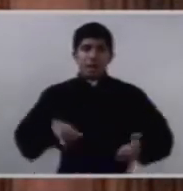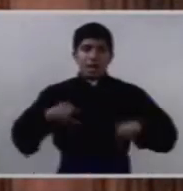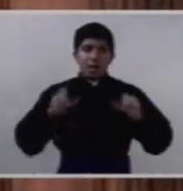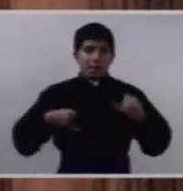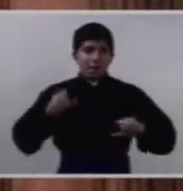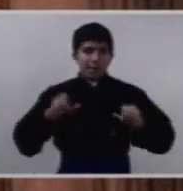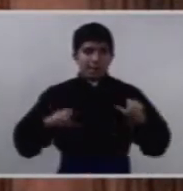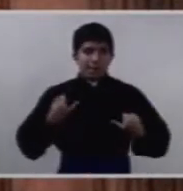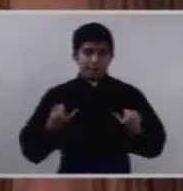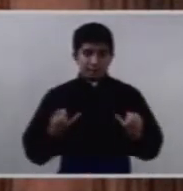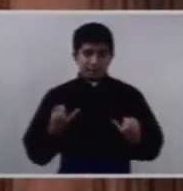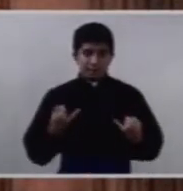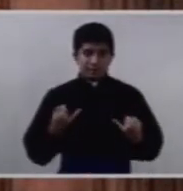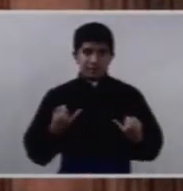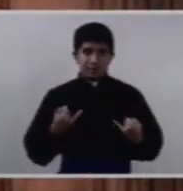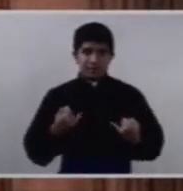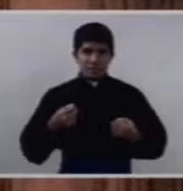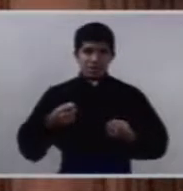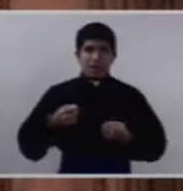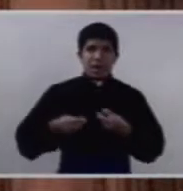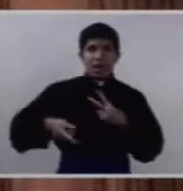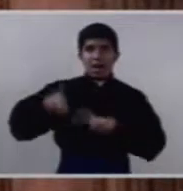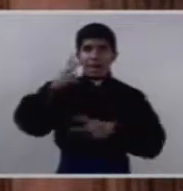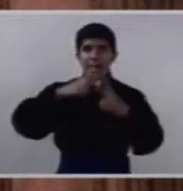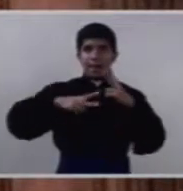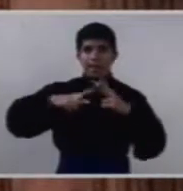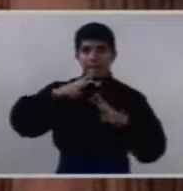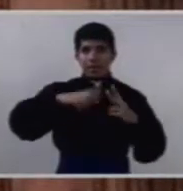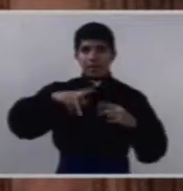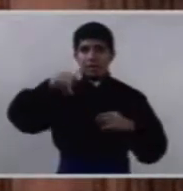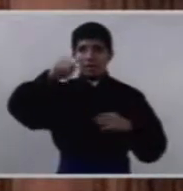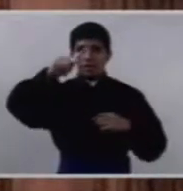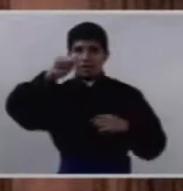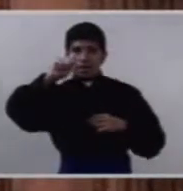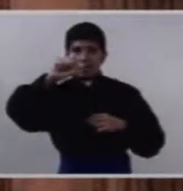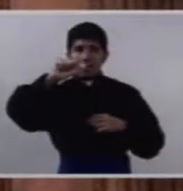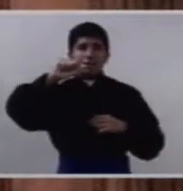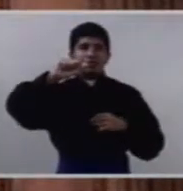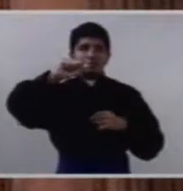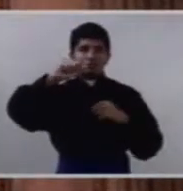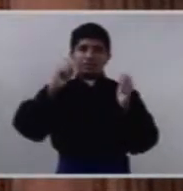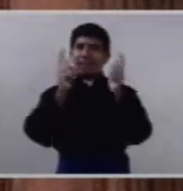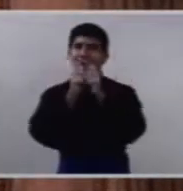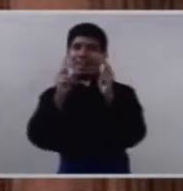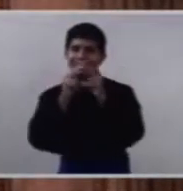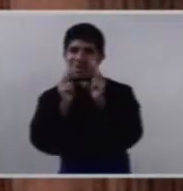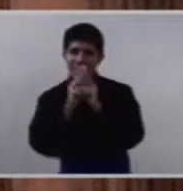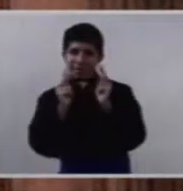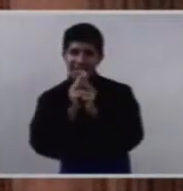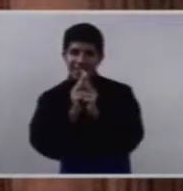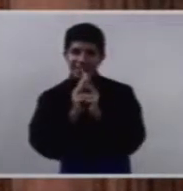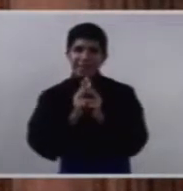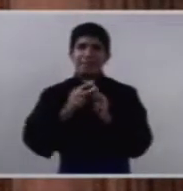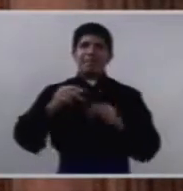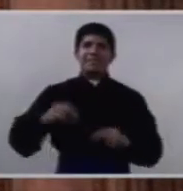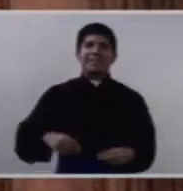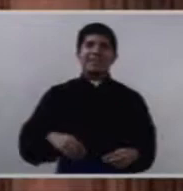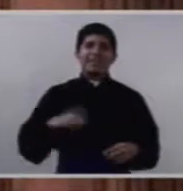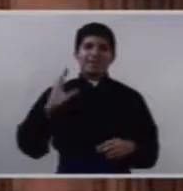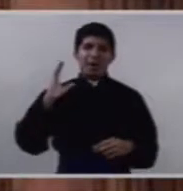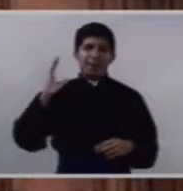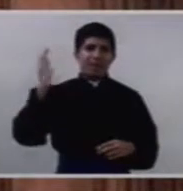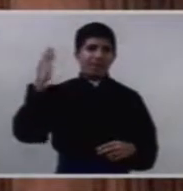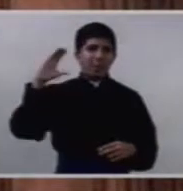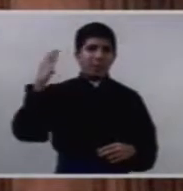jóvenes que vienen de Tamaulipas, de Coahuila y de Nuevo